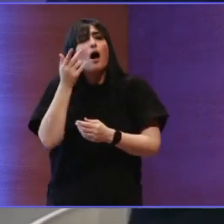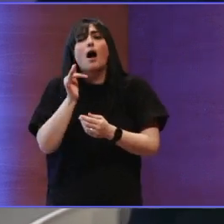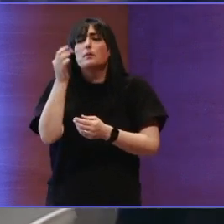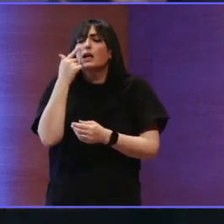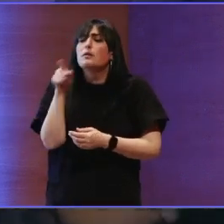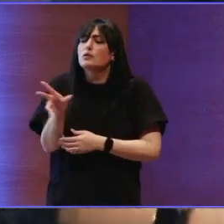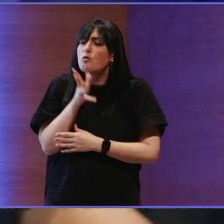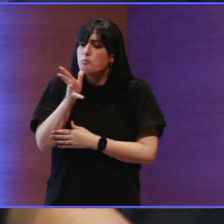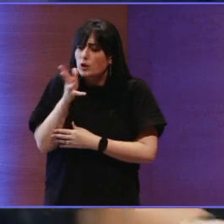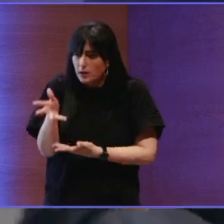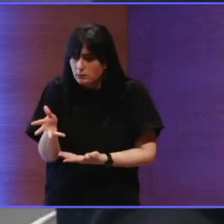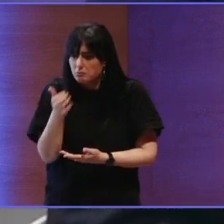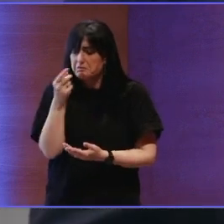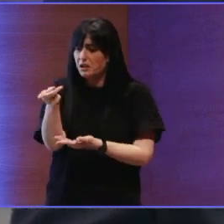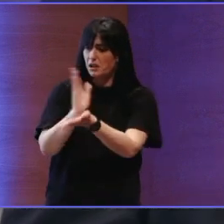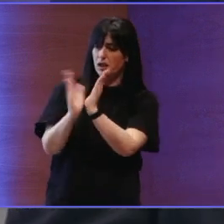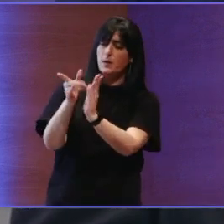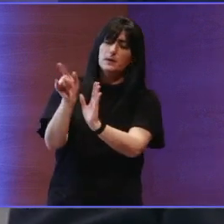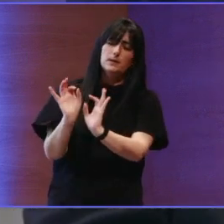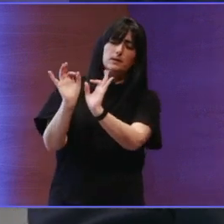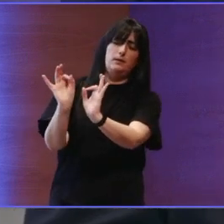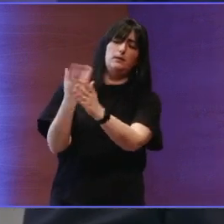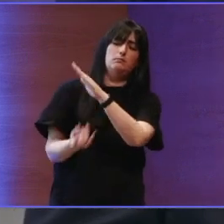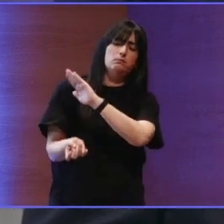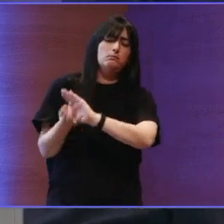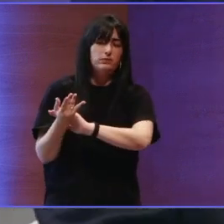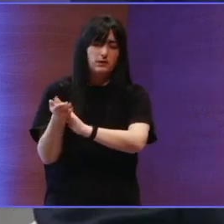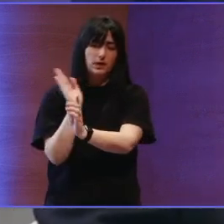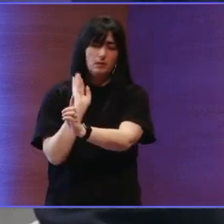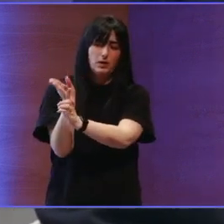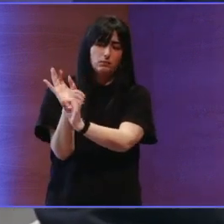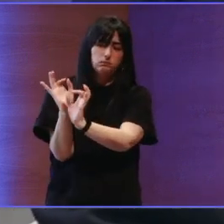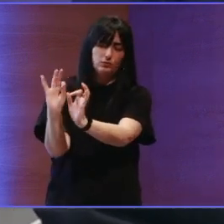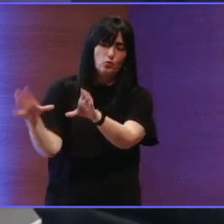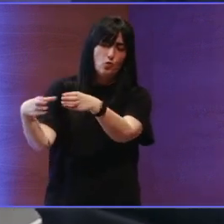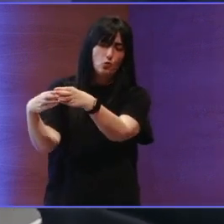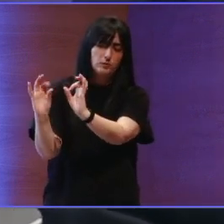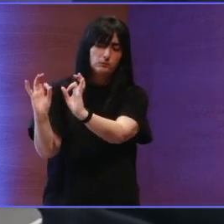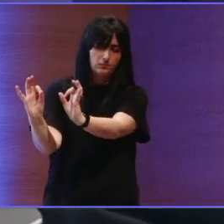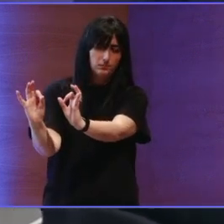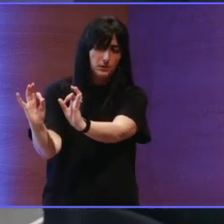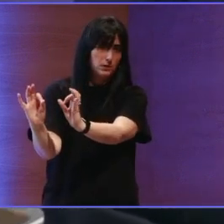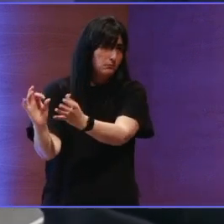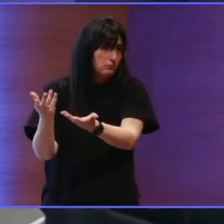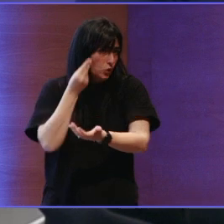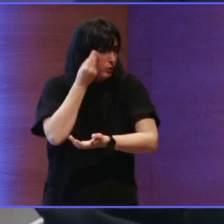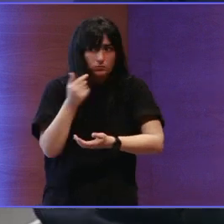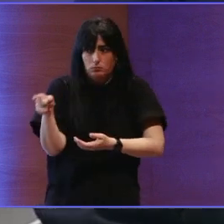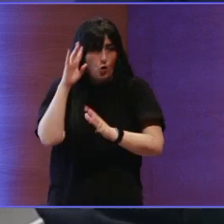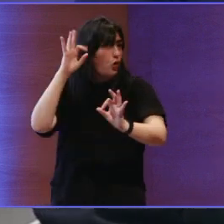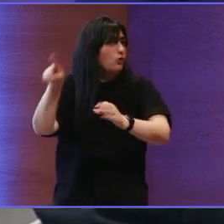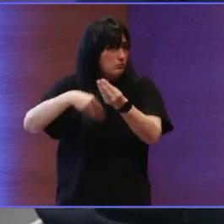de si una intervención determinada genera unos impactos determinados en un colectivo determinado creo que eso Es evidente que hay que